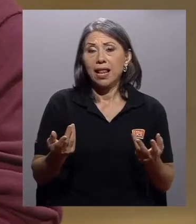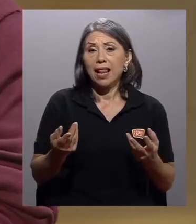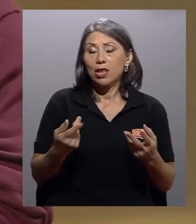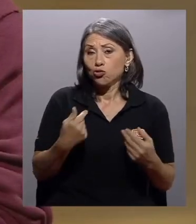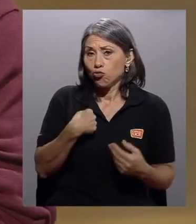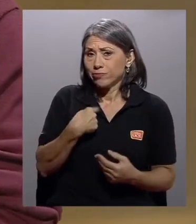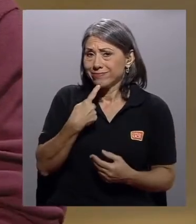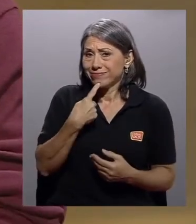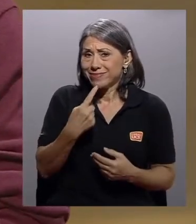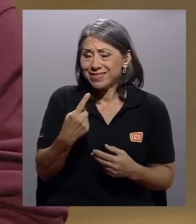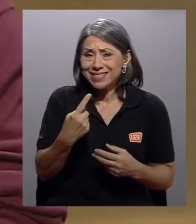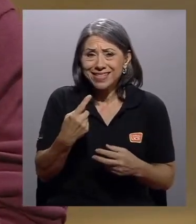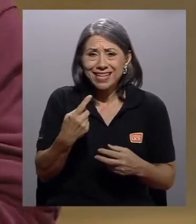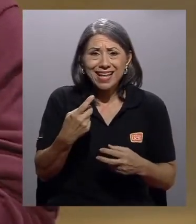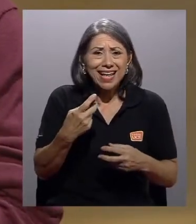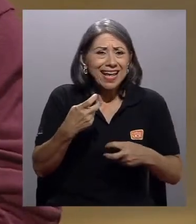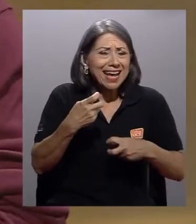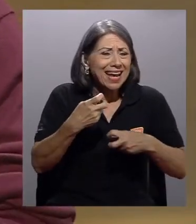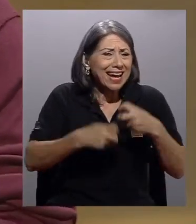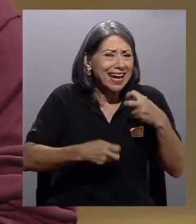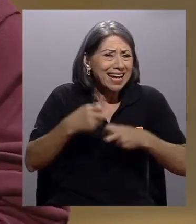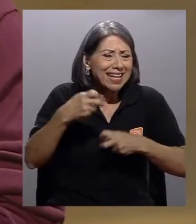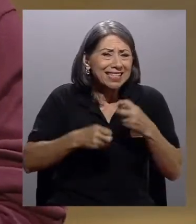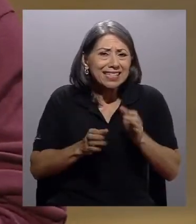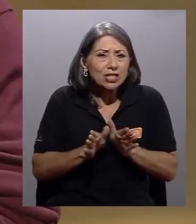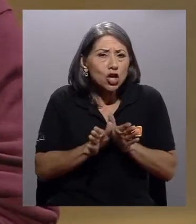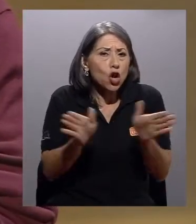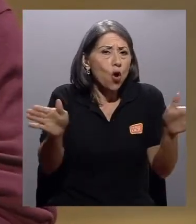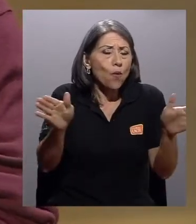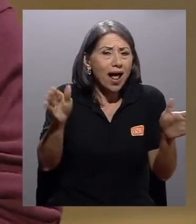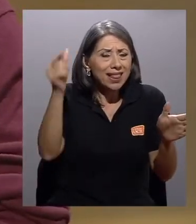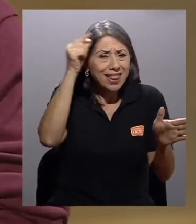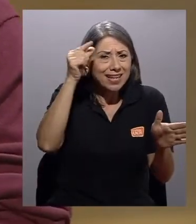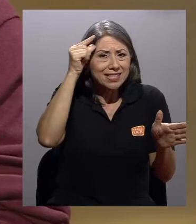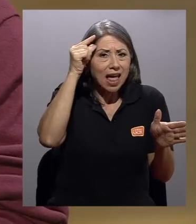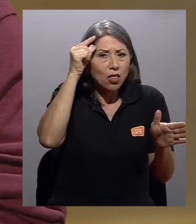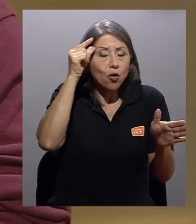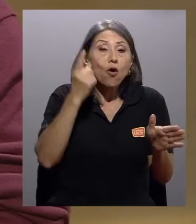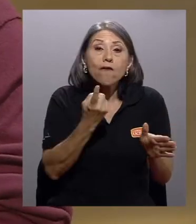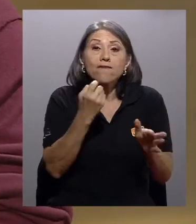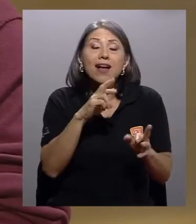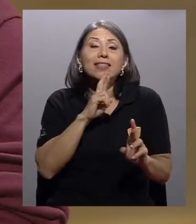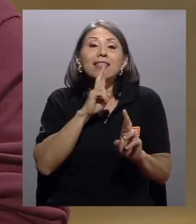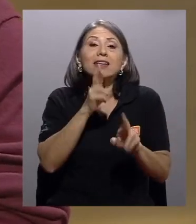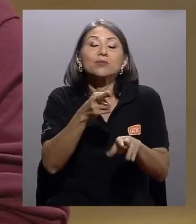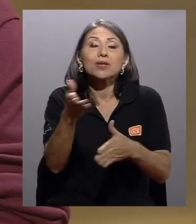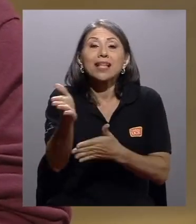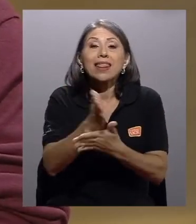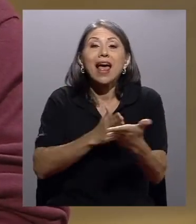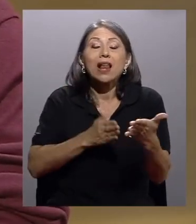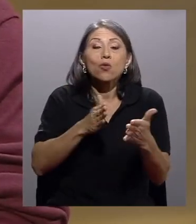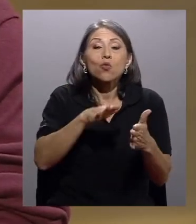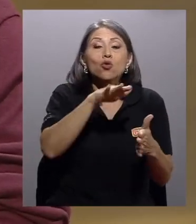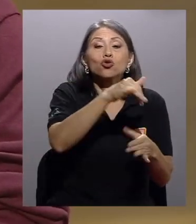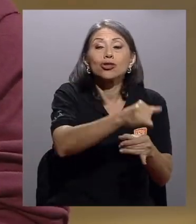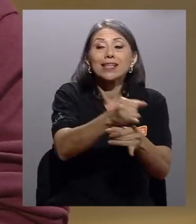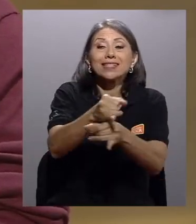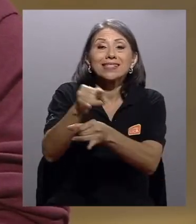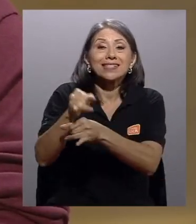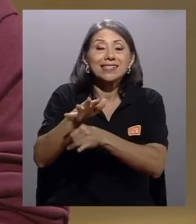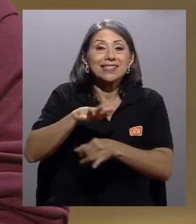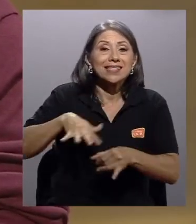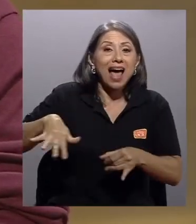la crisis global del Estado, o sea, la falta de respuesta de algunos estados, inclusive de algunos estados centrales,